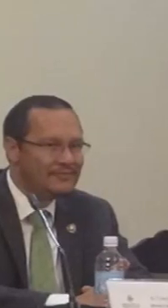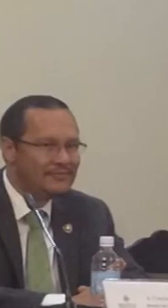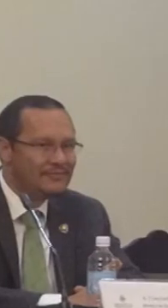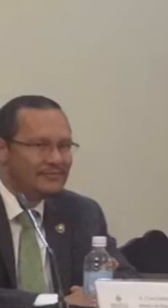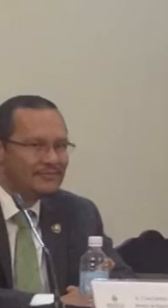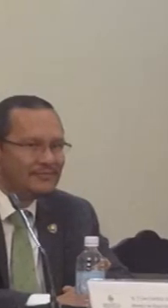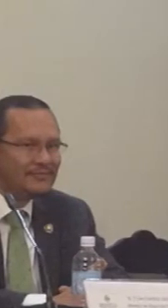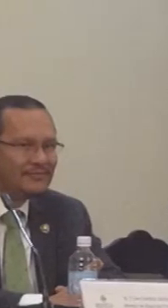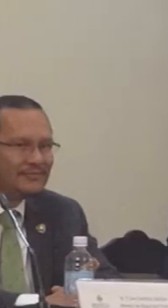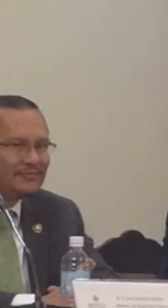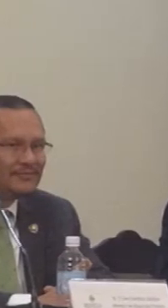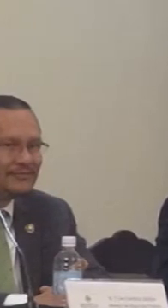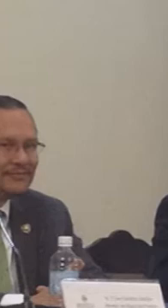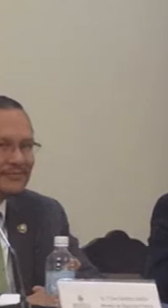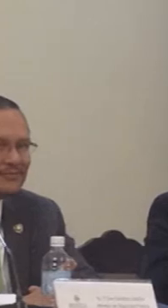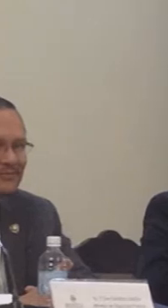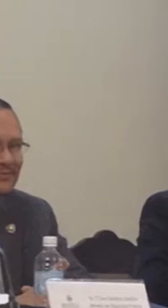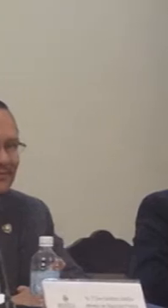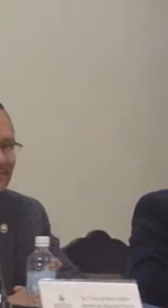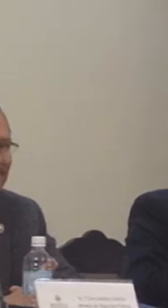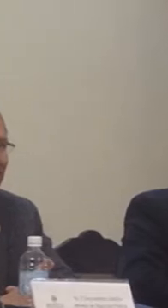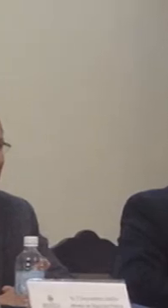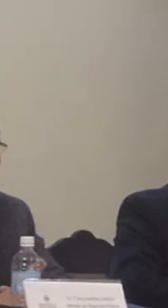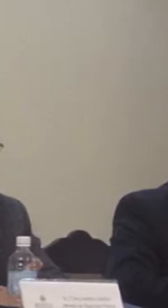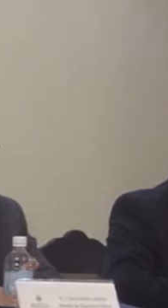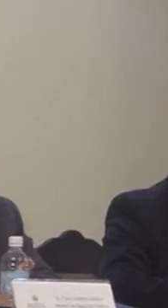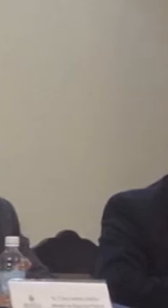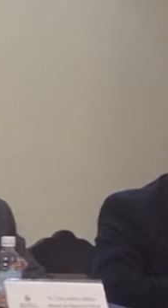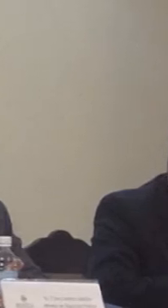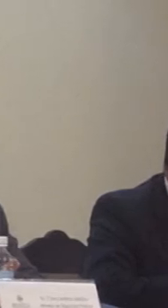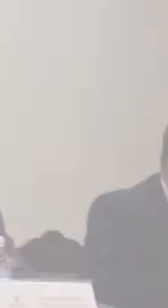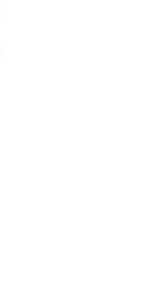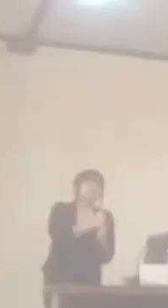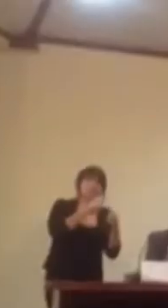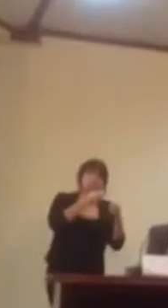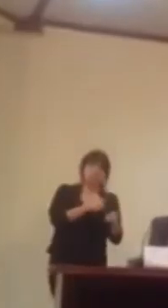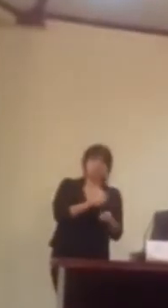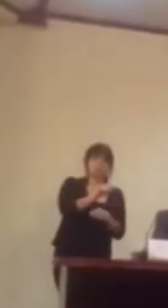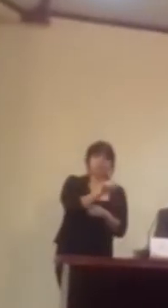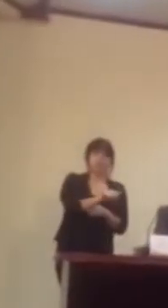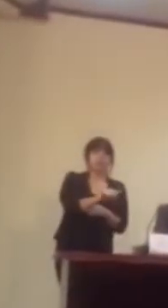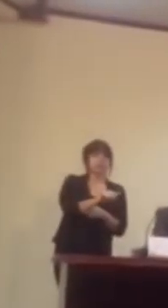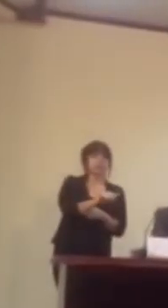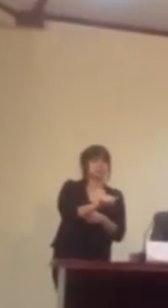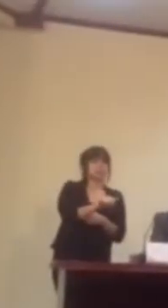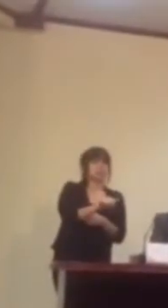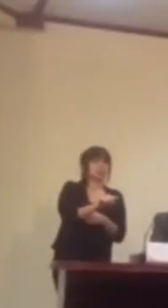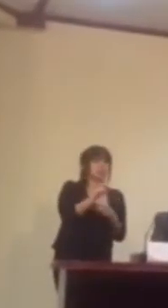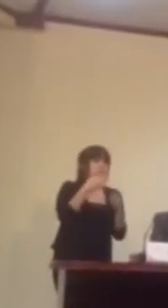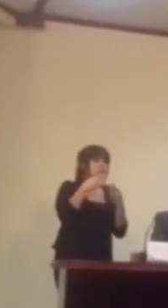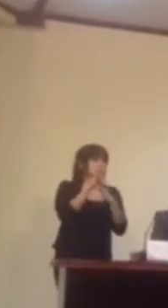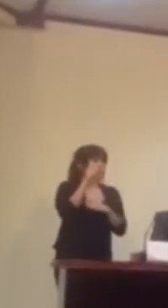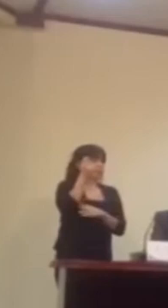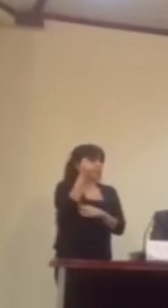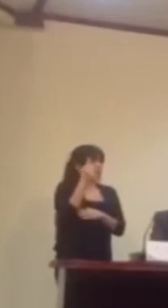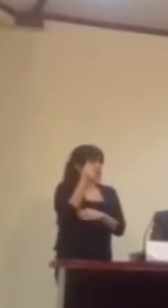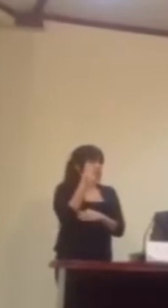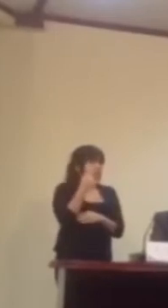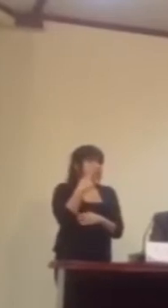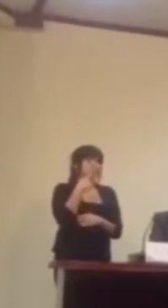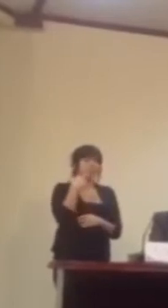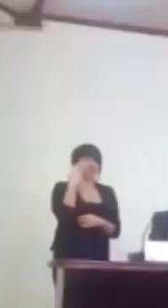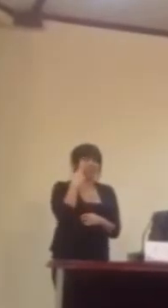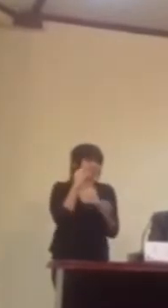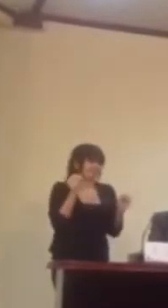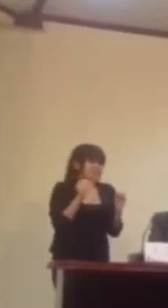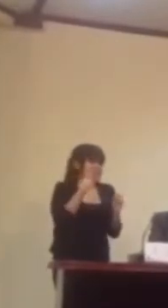Guillermo Solís dijo este martes que le jalará las orejas a su equipo de comunicación por no avisar públicamente de una inusual encerrona